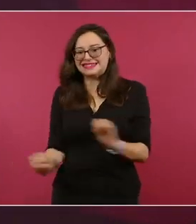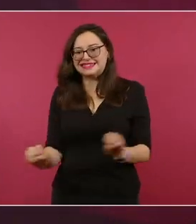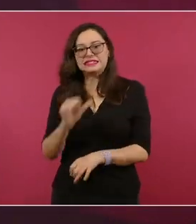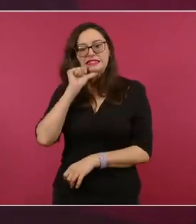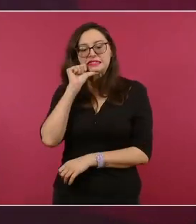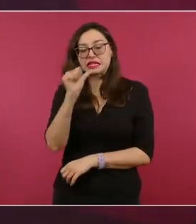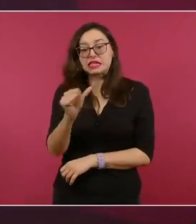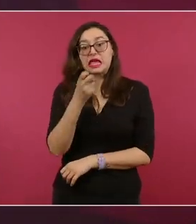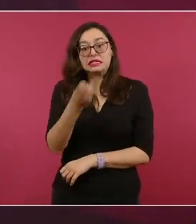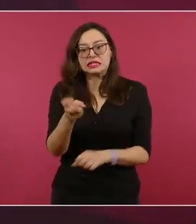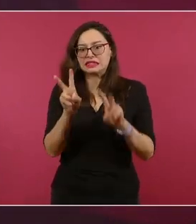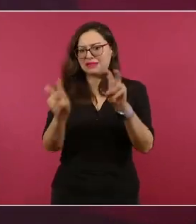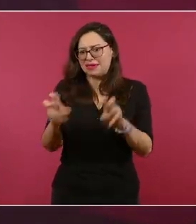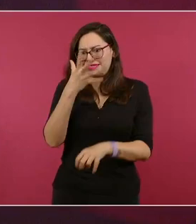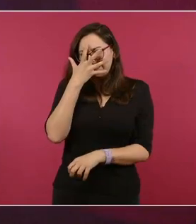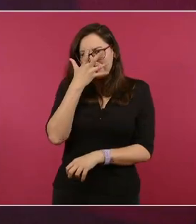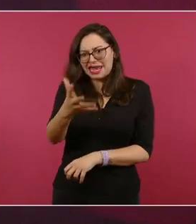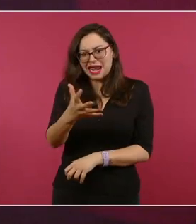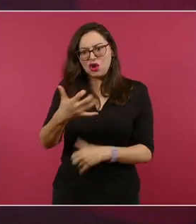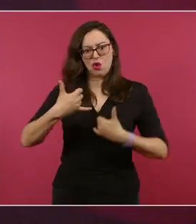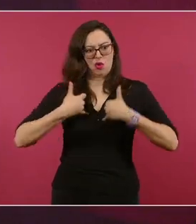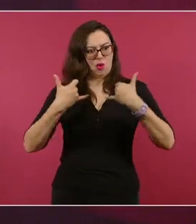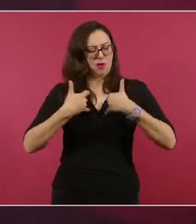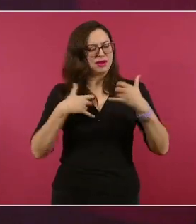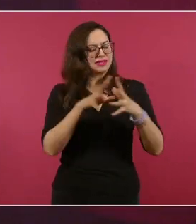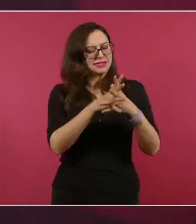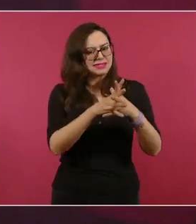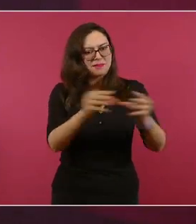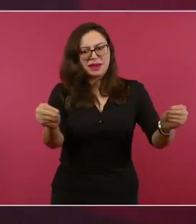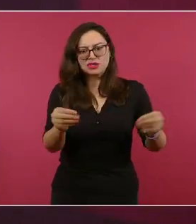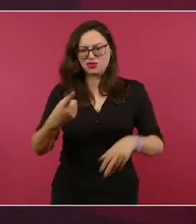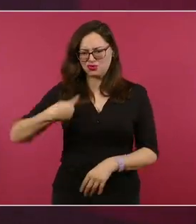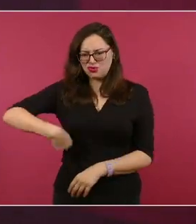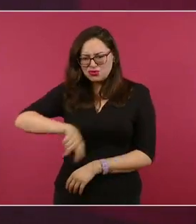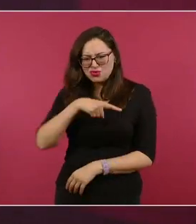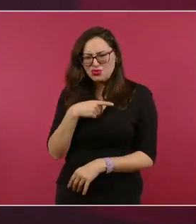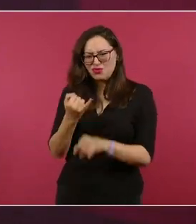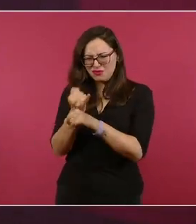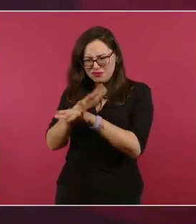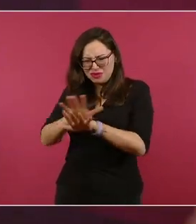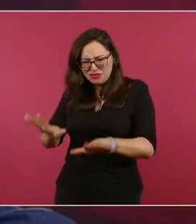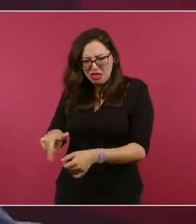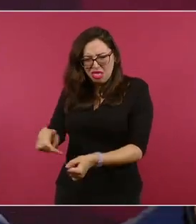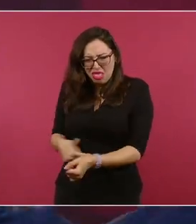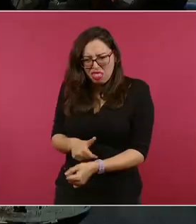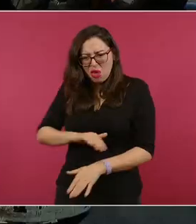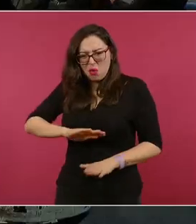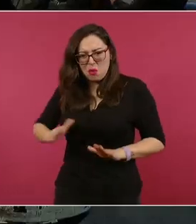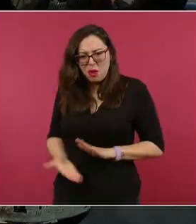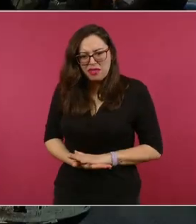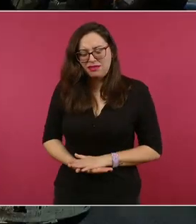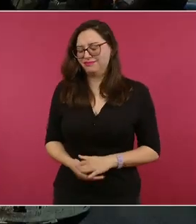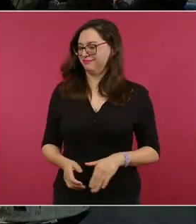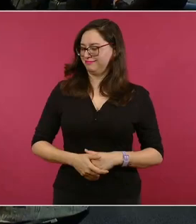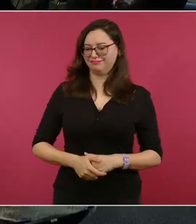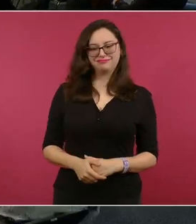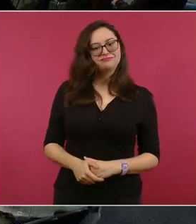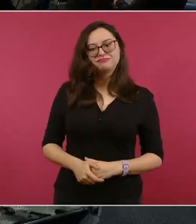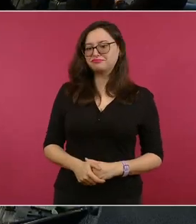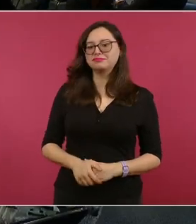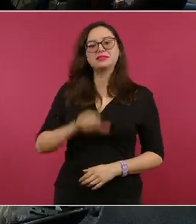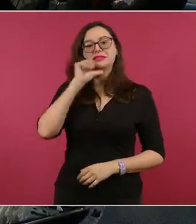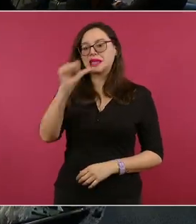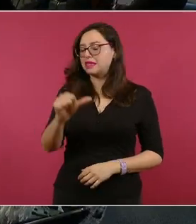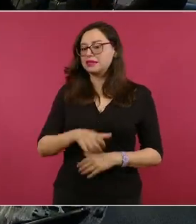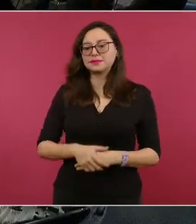con la justicia, que tiene que ver con la desaparición de los jóvenes. Y yo no voy a cometer el error que